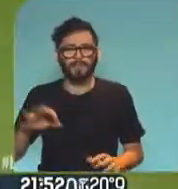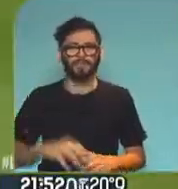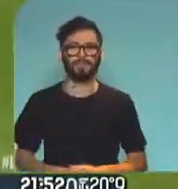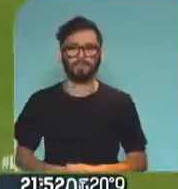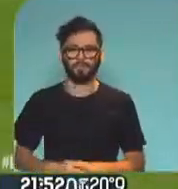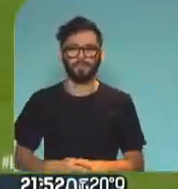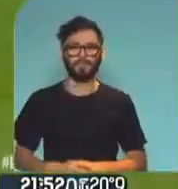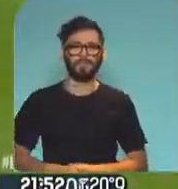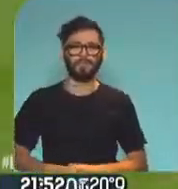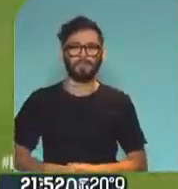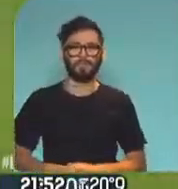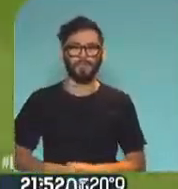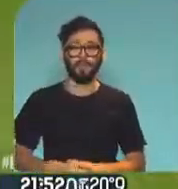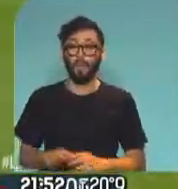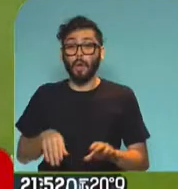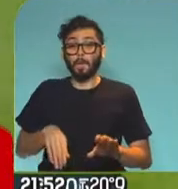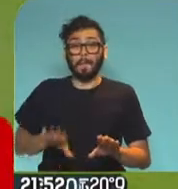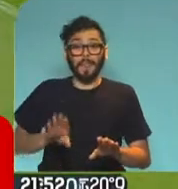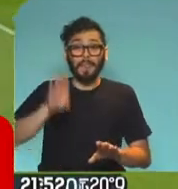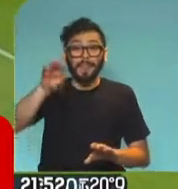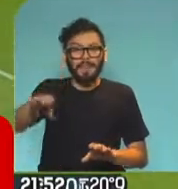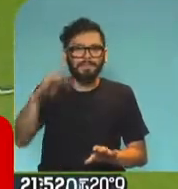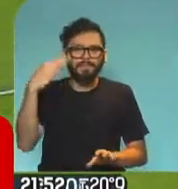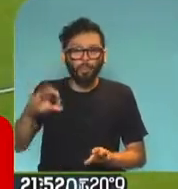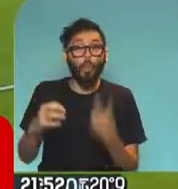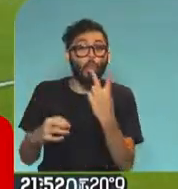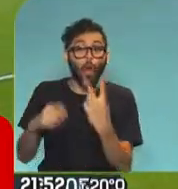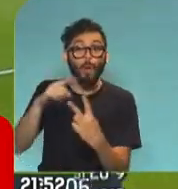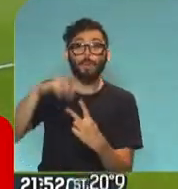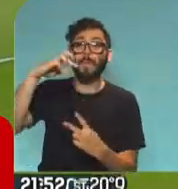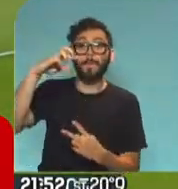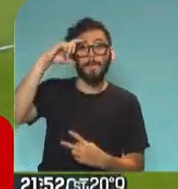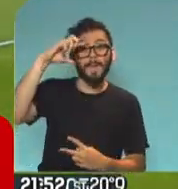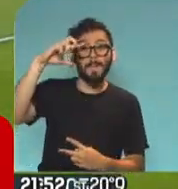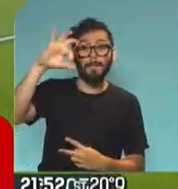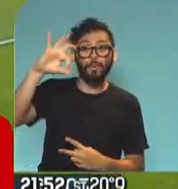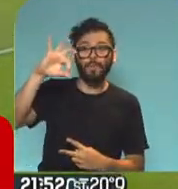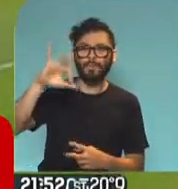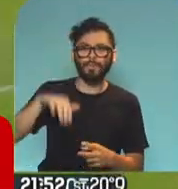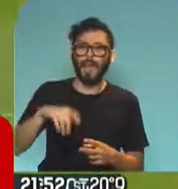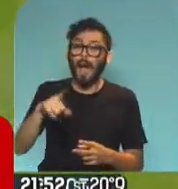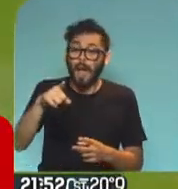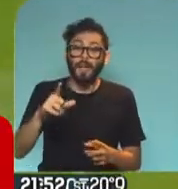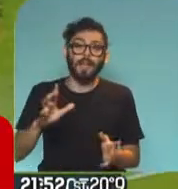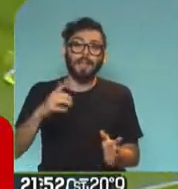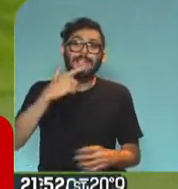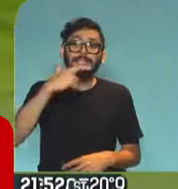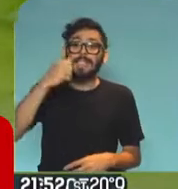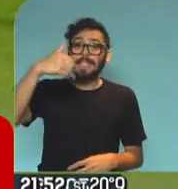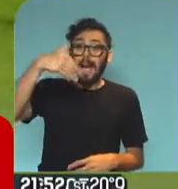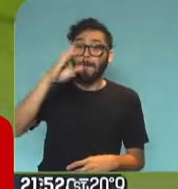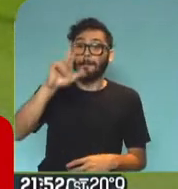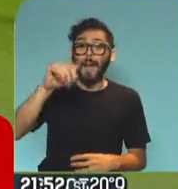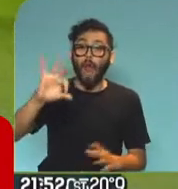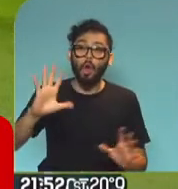que asiste como ninguno. Dos asistencias del Pepo. Acá duerme Zambrano.